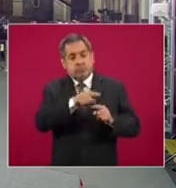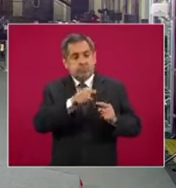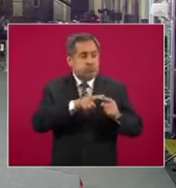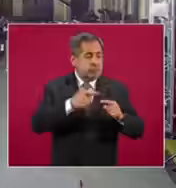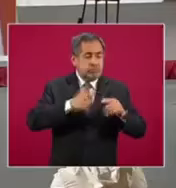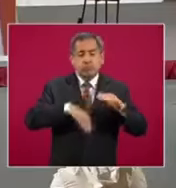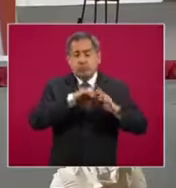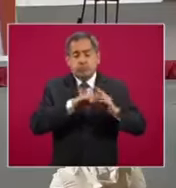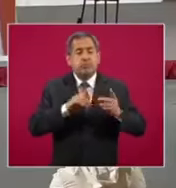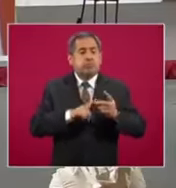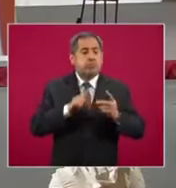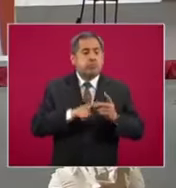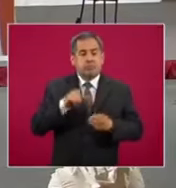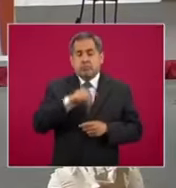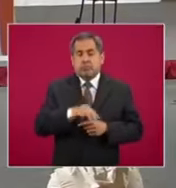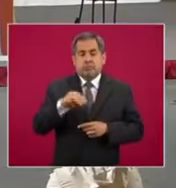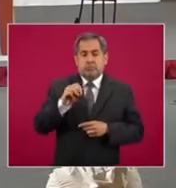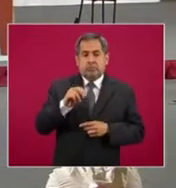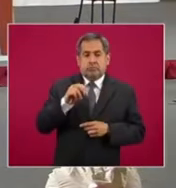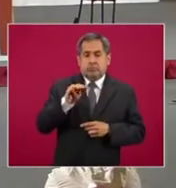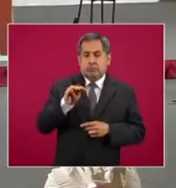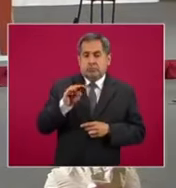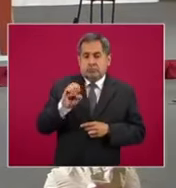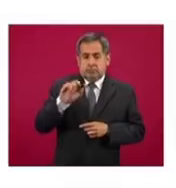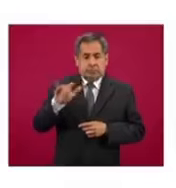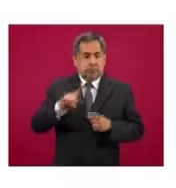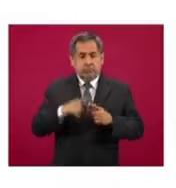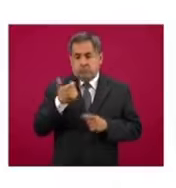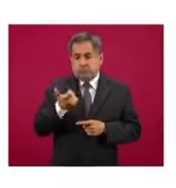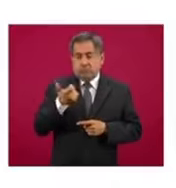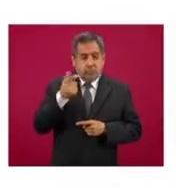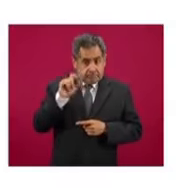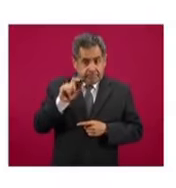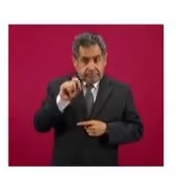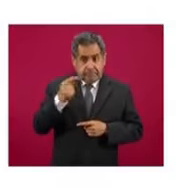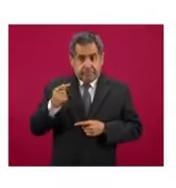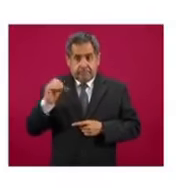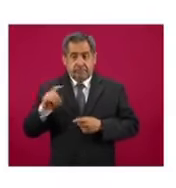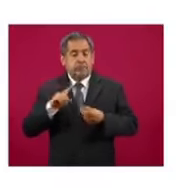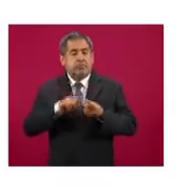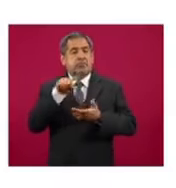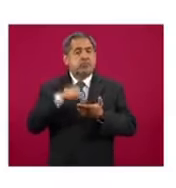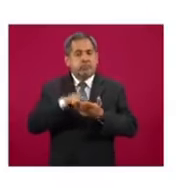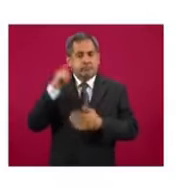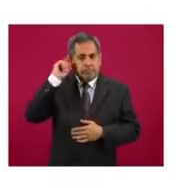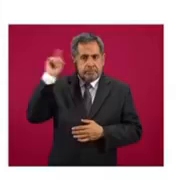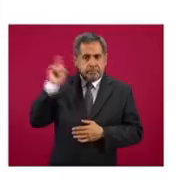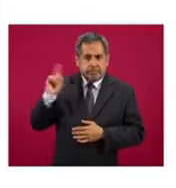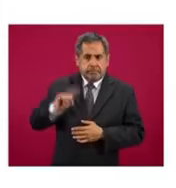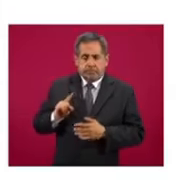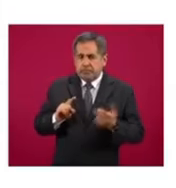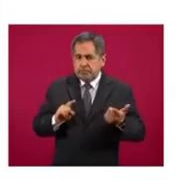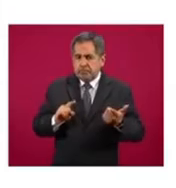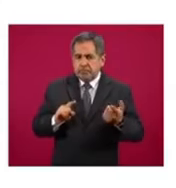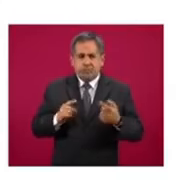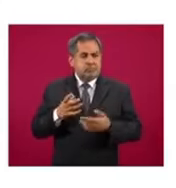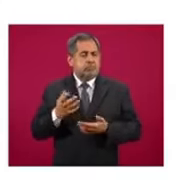más alto lo encontramos en móvil 20 pes con5 en Río Grande Zacatecas con un margen de